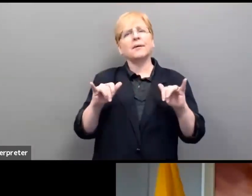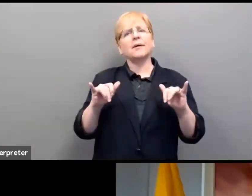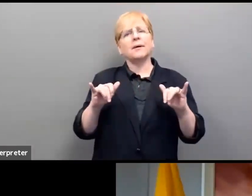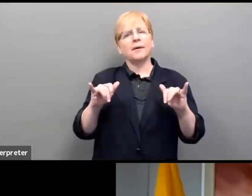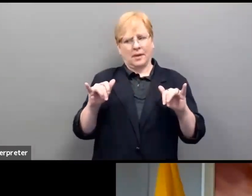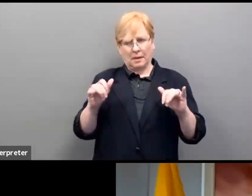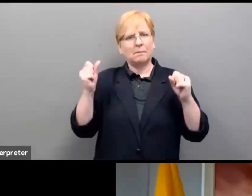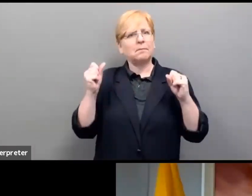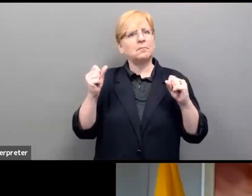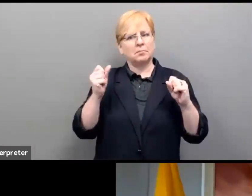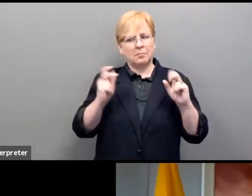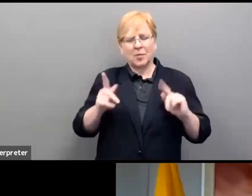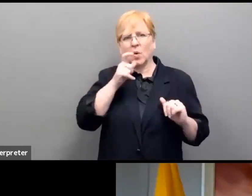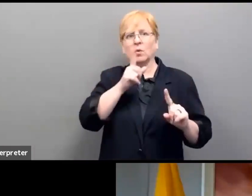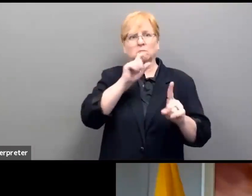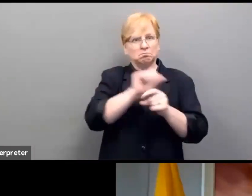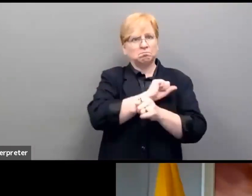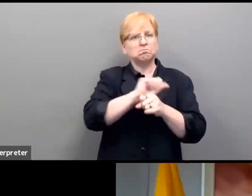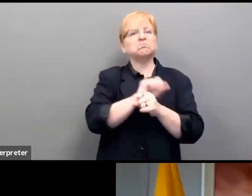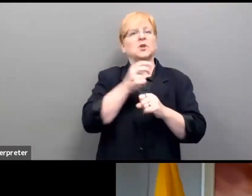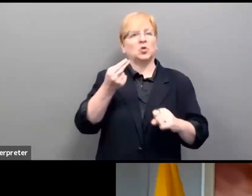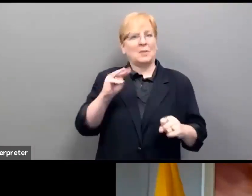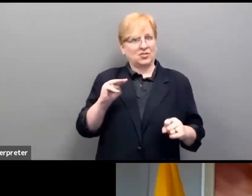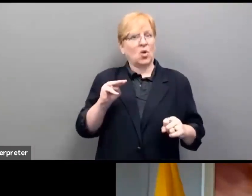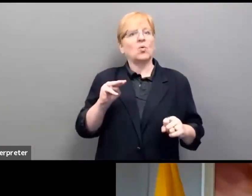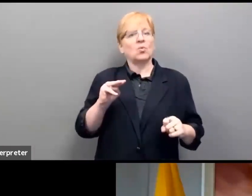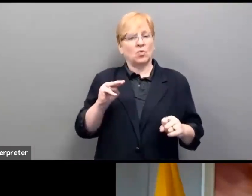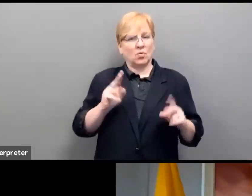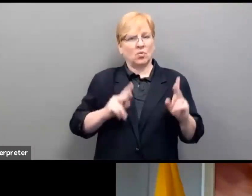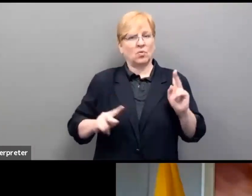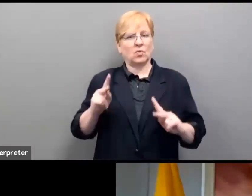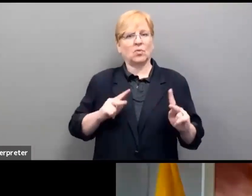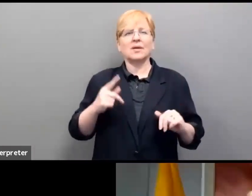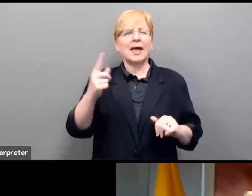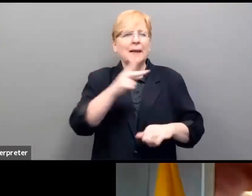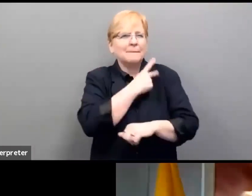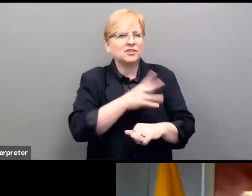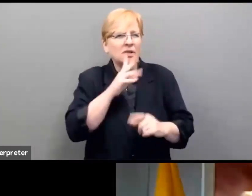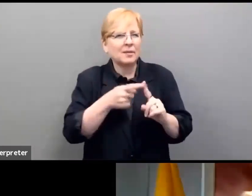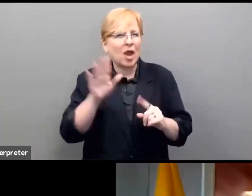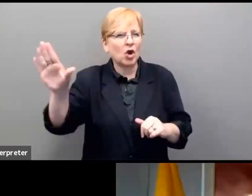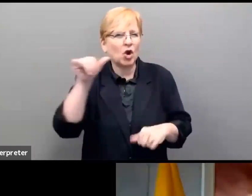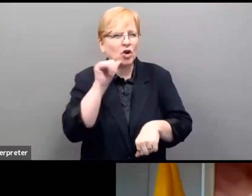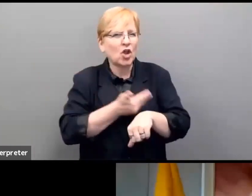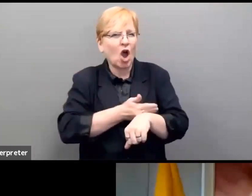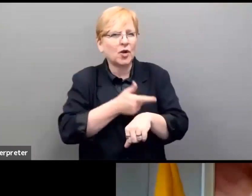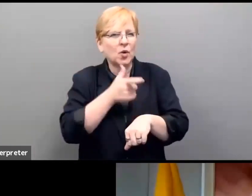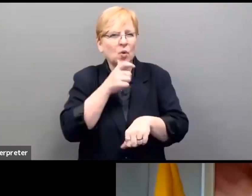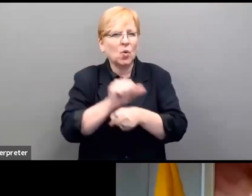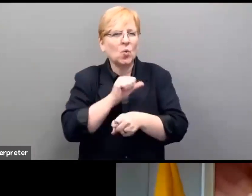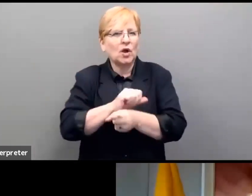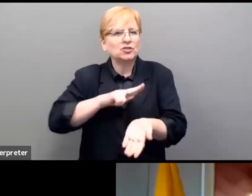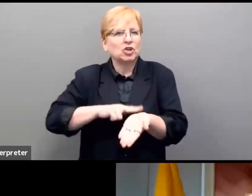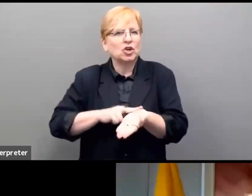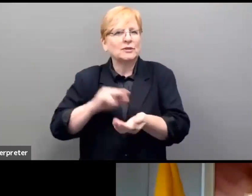médica. Doctor Grace, ¿tiene la información? Sí, un par de comentarios al respecto primero. Esto pasa todo el tiempo